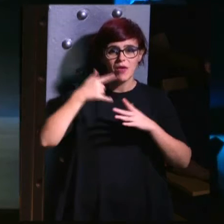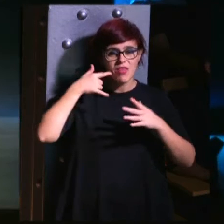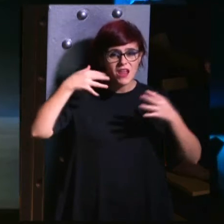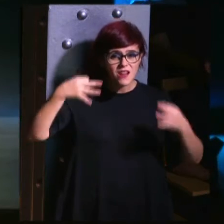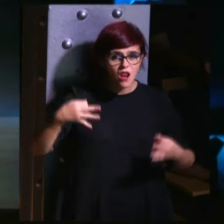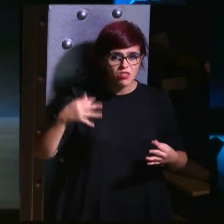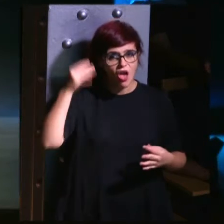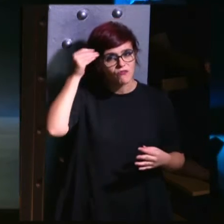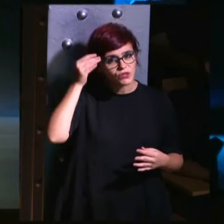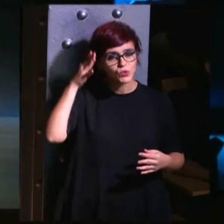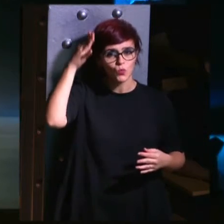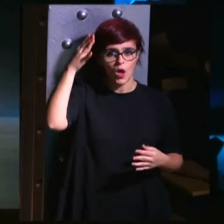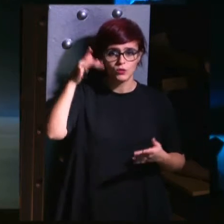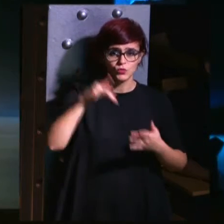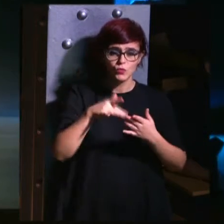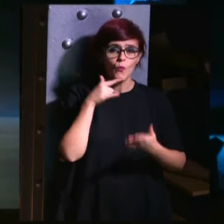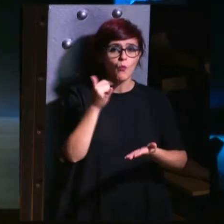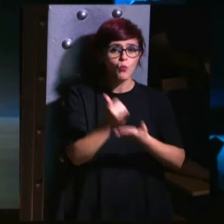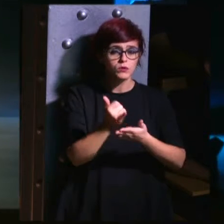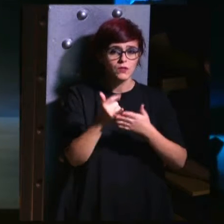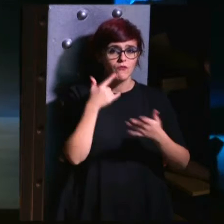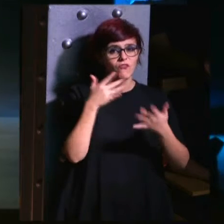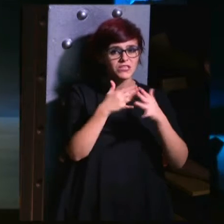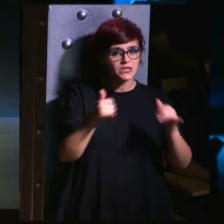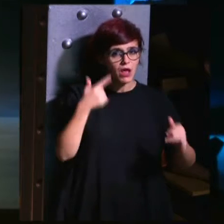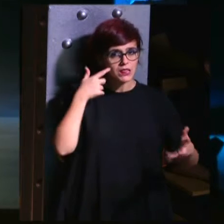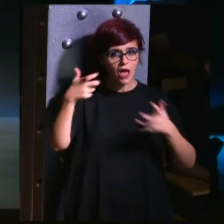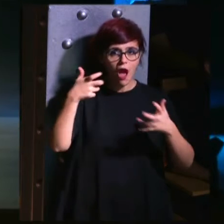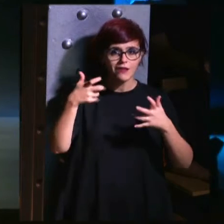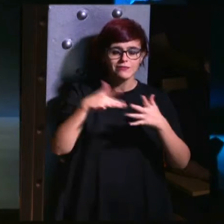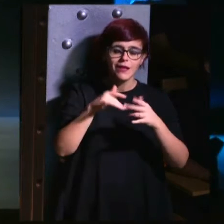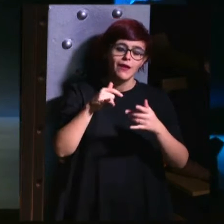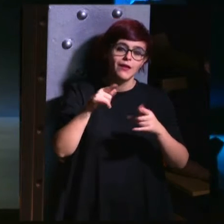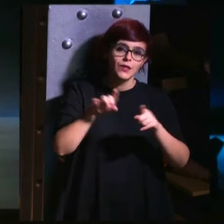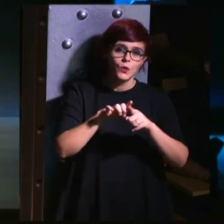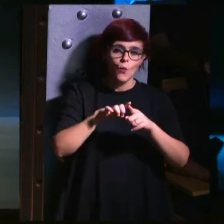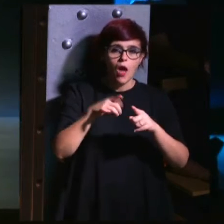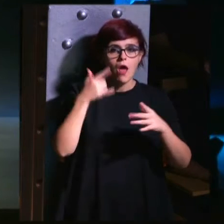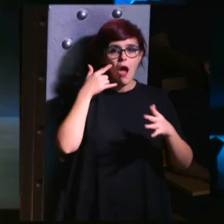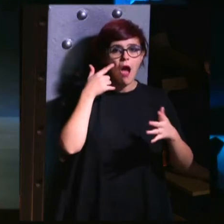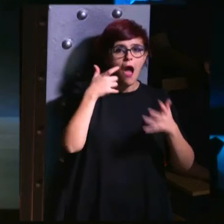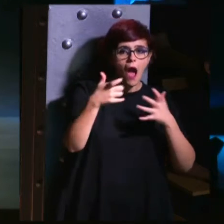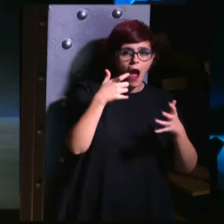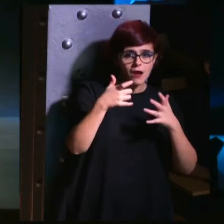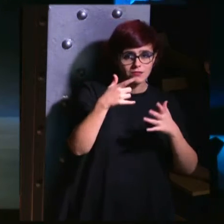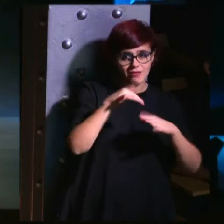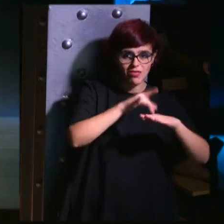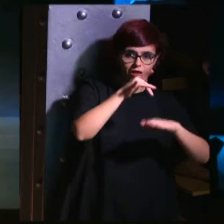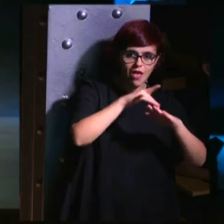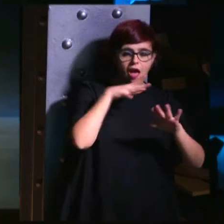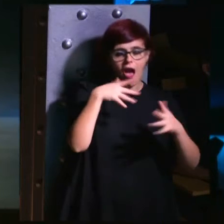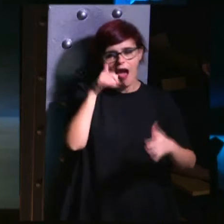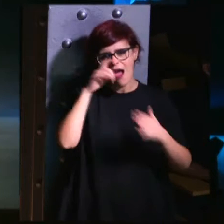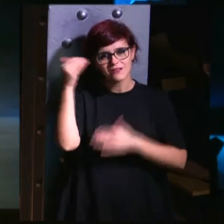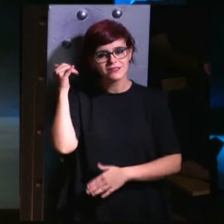en una muestra, en un festival de arte electrónico. Antes decíamos arte electrónico, ahora decimos arte digital.